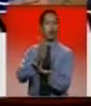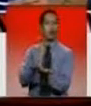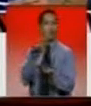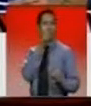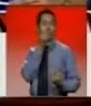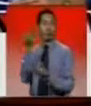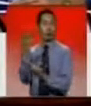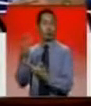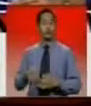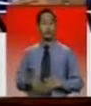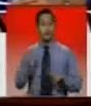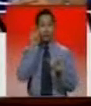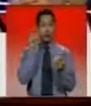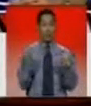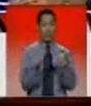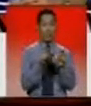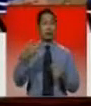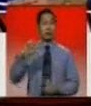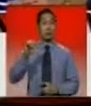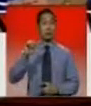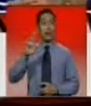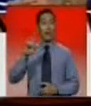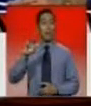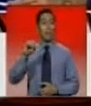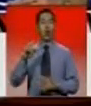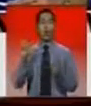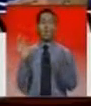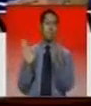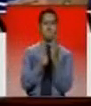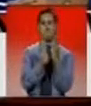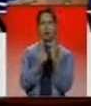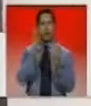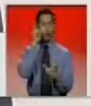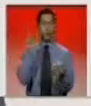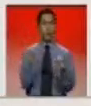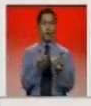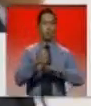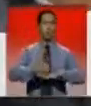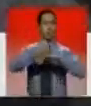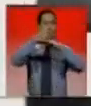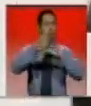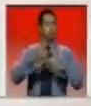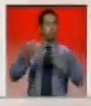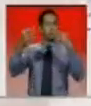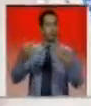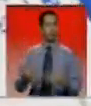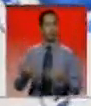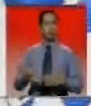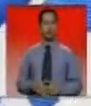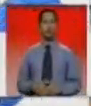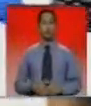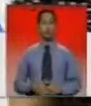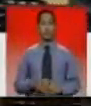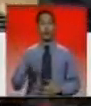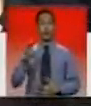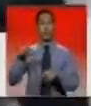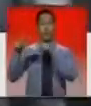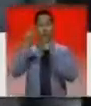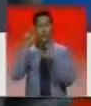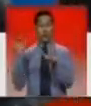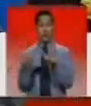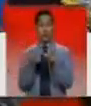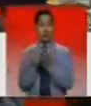fiscal Chiriboga fue llamado a comparecer ante la Comisión de Fiscalización. La comparecencia del fiscal general ante la Comisión